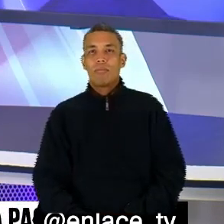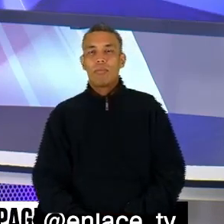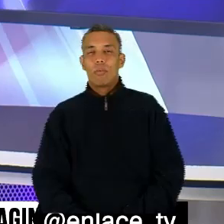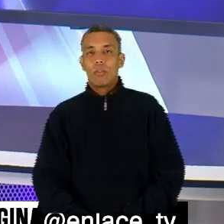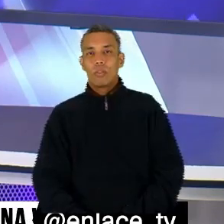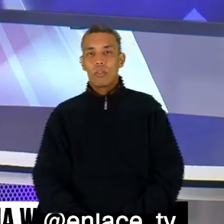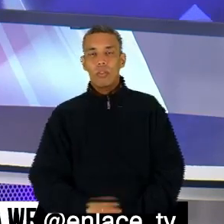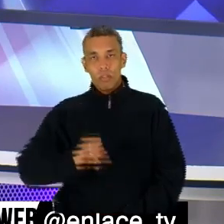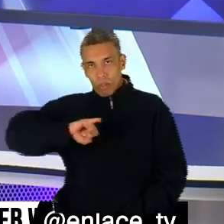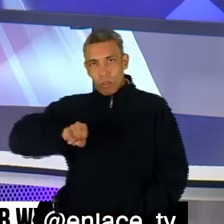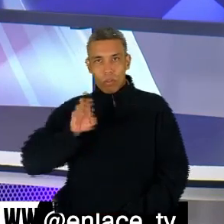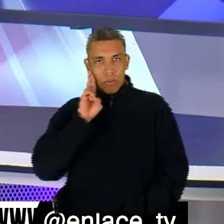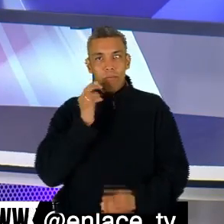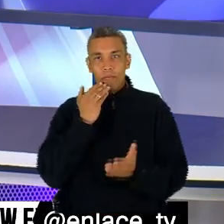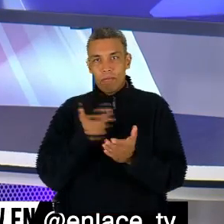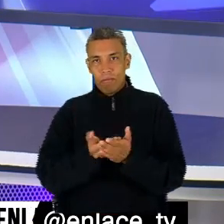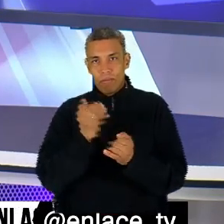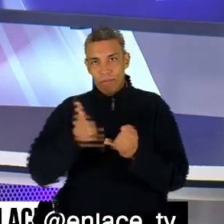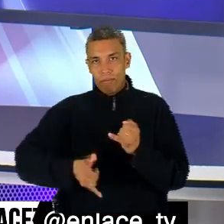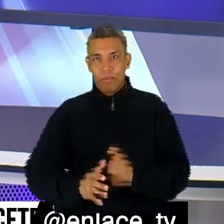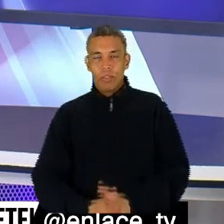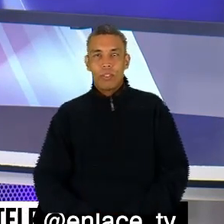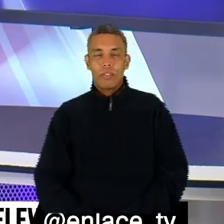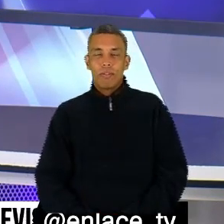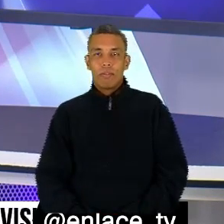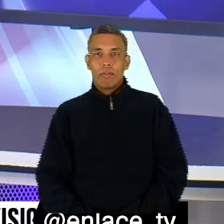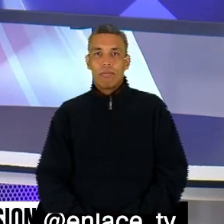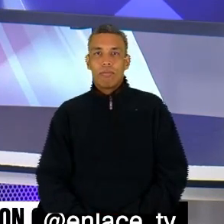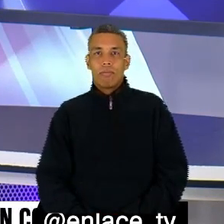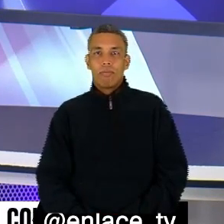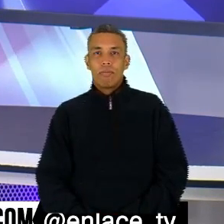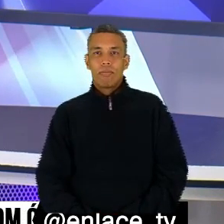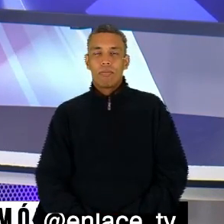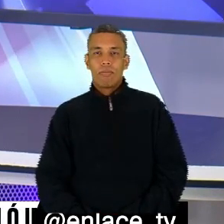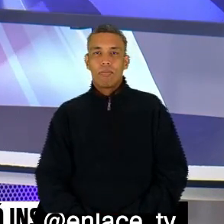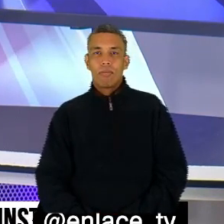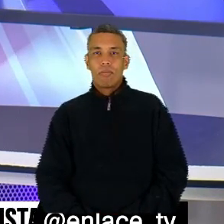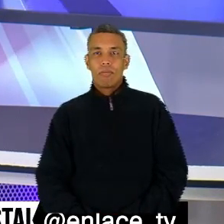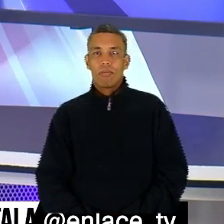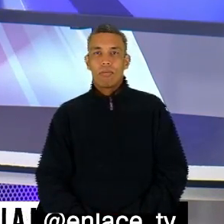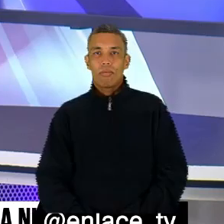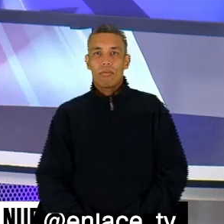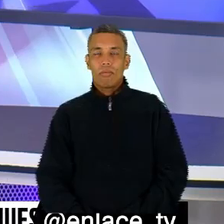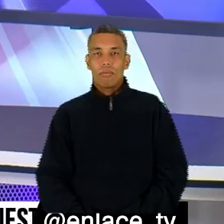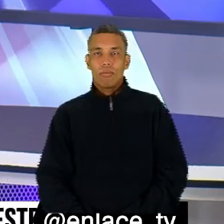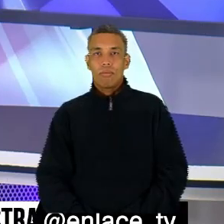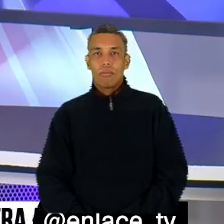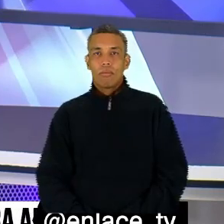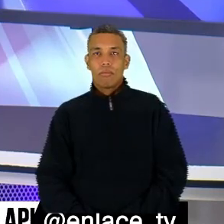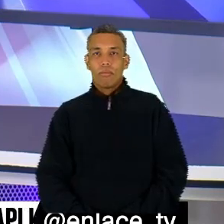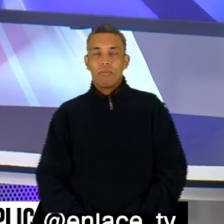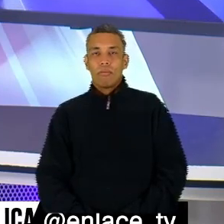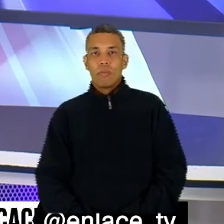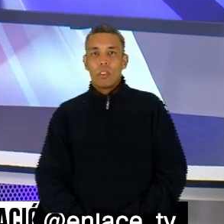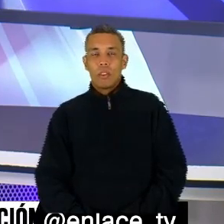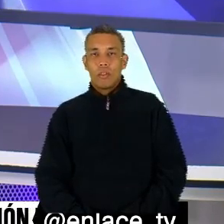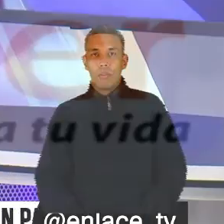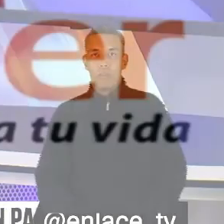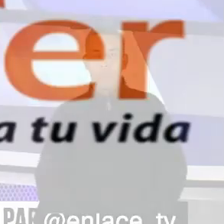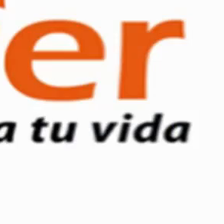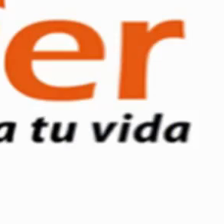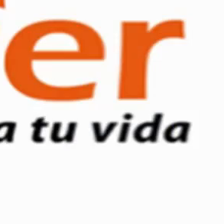Gracias, Juan, y hasta aquí la información más importante de Barranca Bermeja y la región del Magdalena Medio. Antes de despedirnos, les recuerdo, materiales eléctricos,